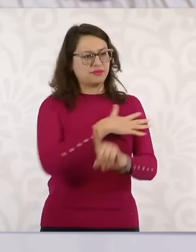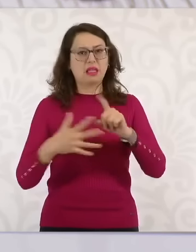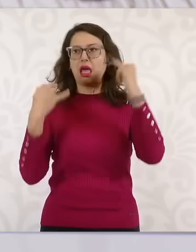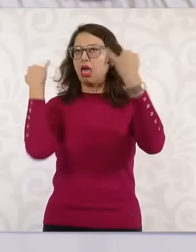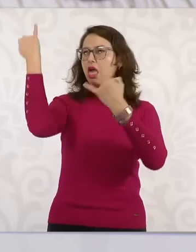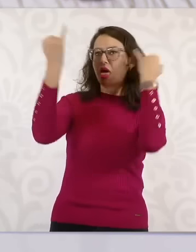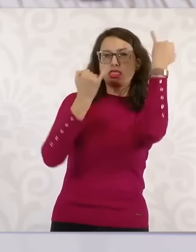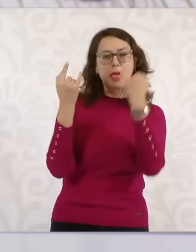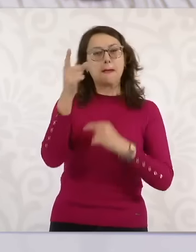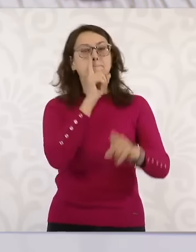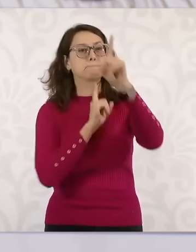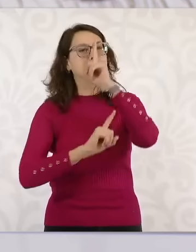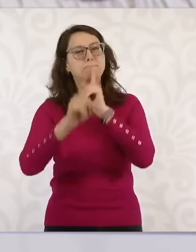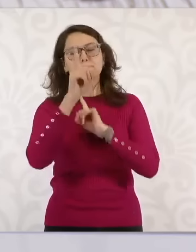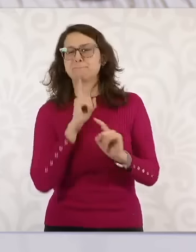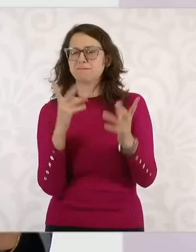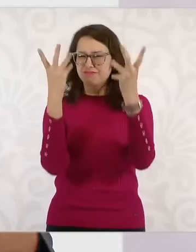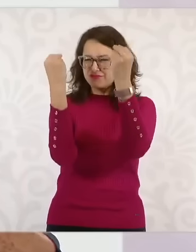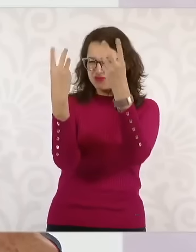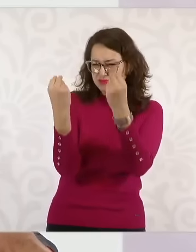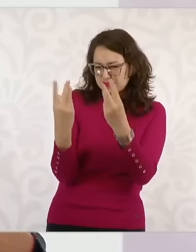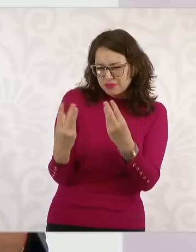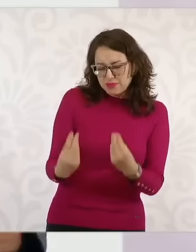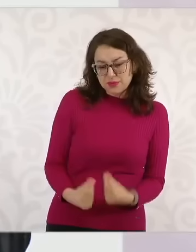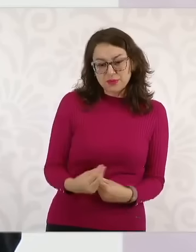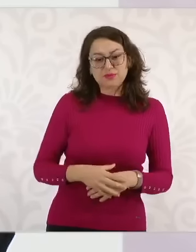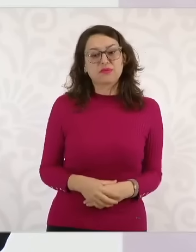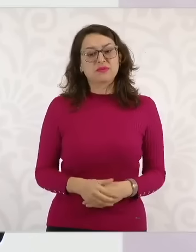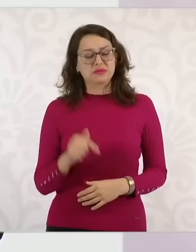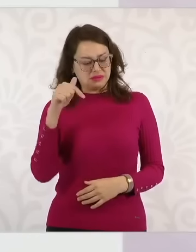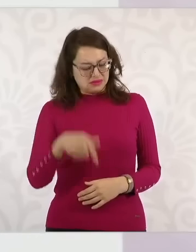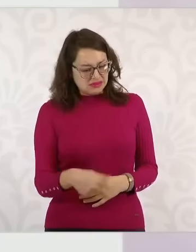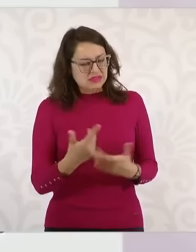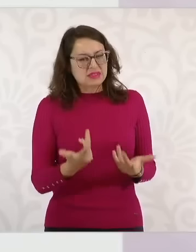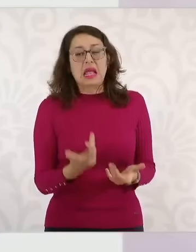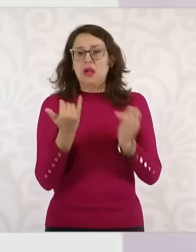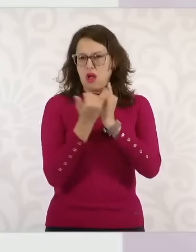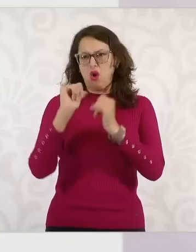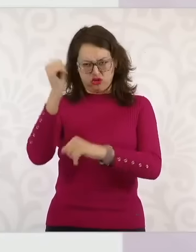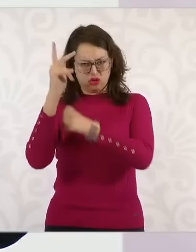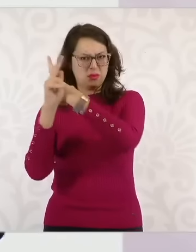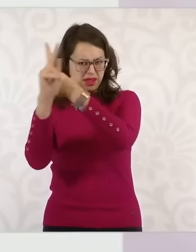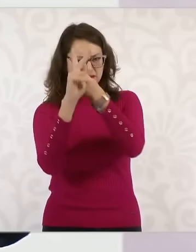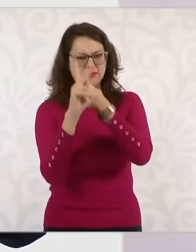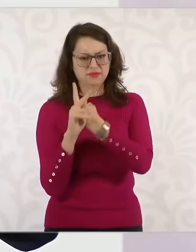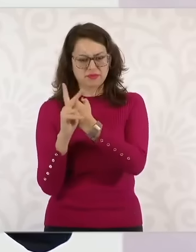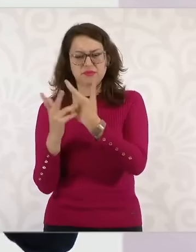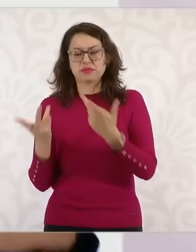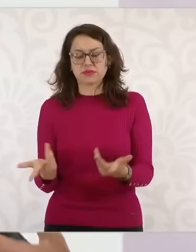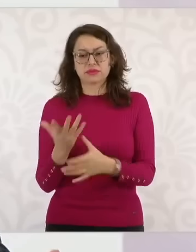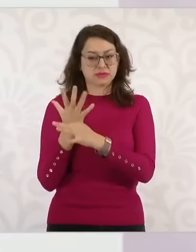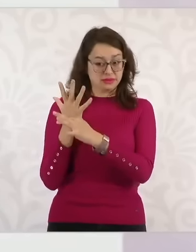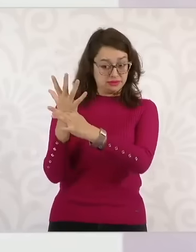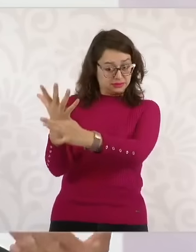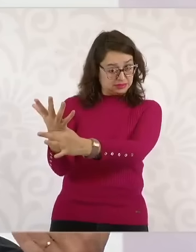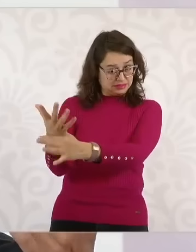Fíjense, han querido, y lo han hecho en otros países también, decir que México va al